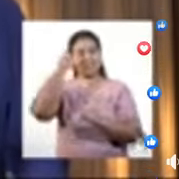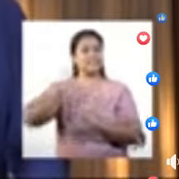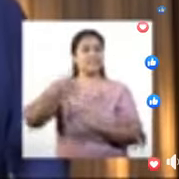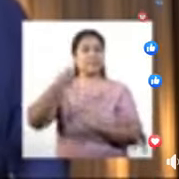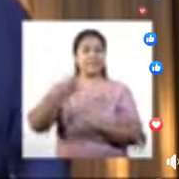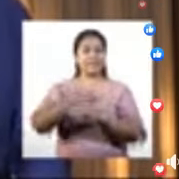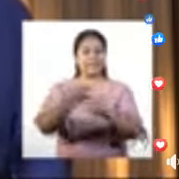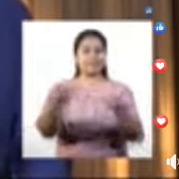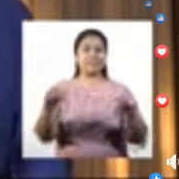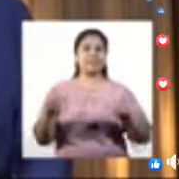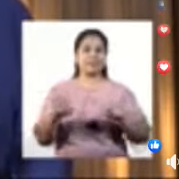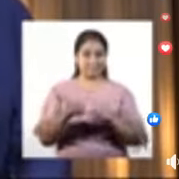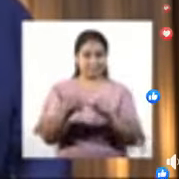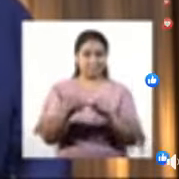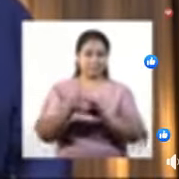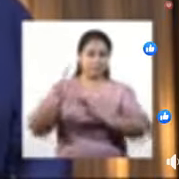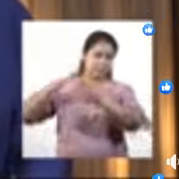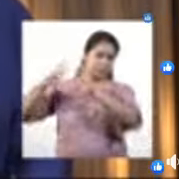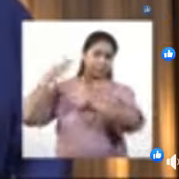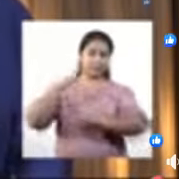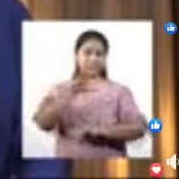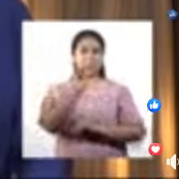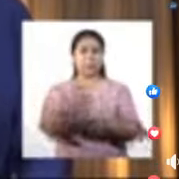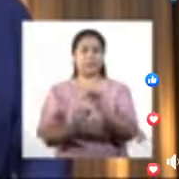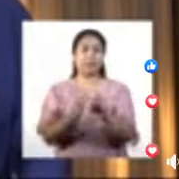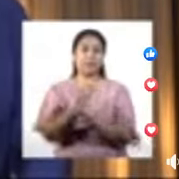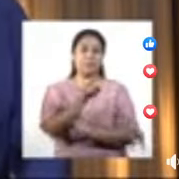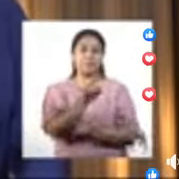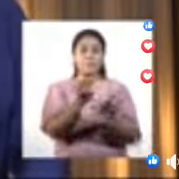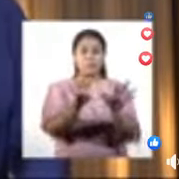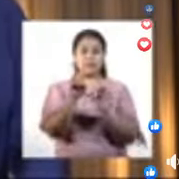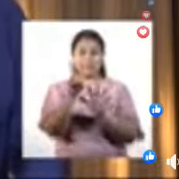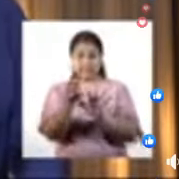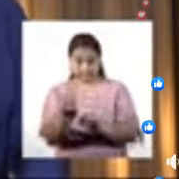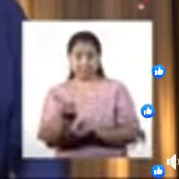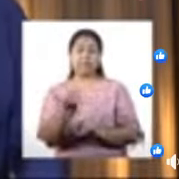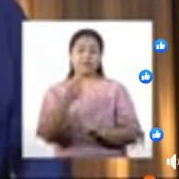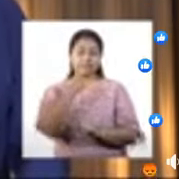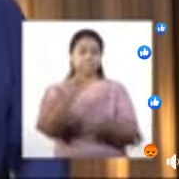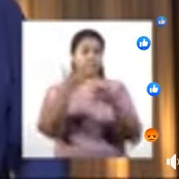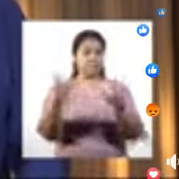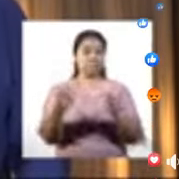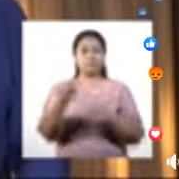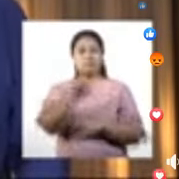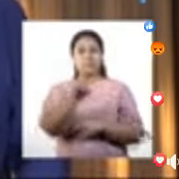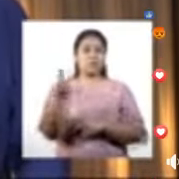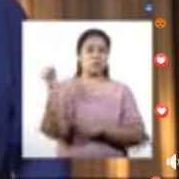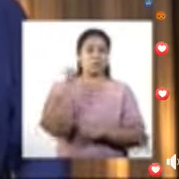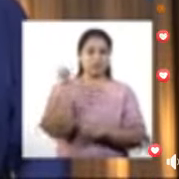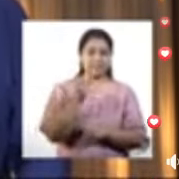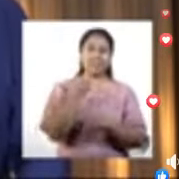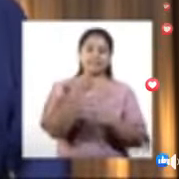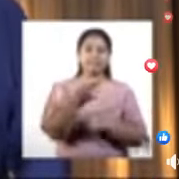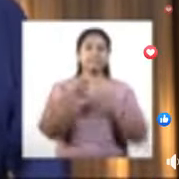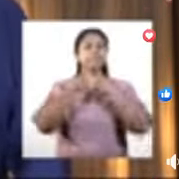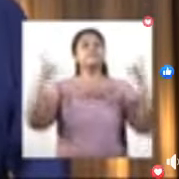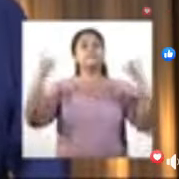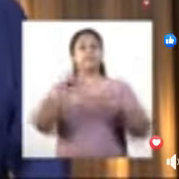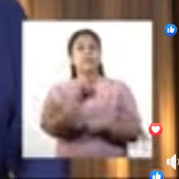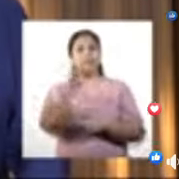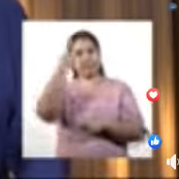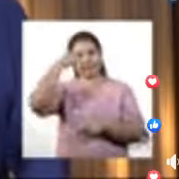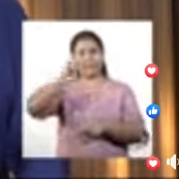Hace 50 años, en 1970, fue declarado el 22 de abril el Día de la Tierra. Creo que el